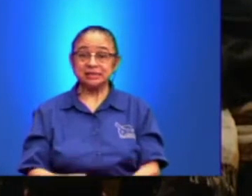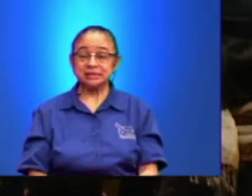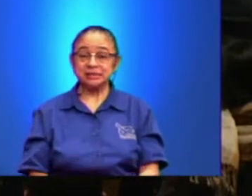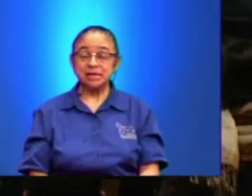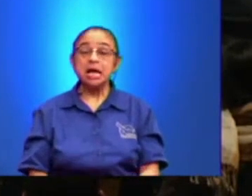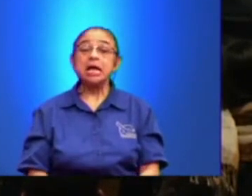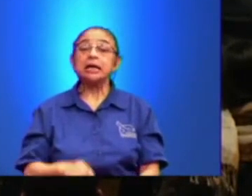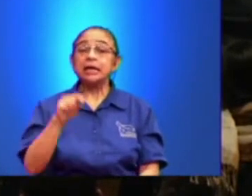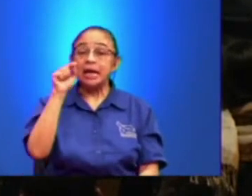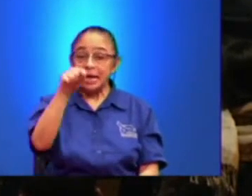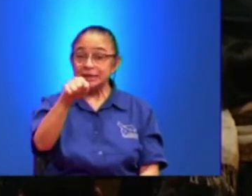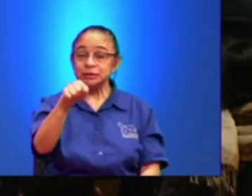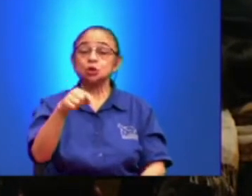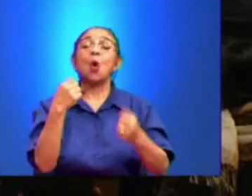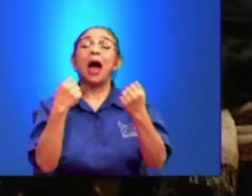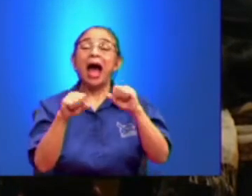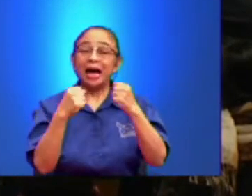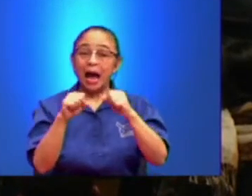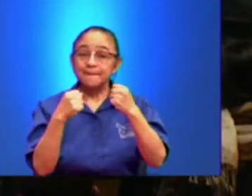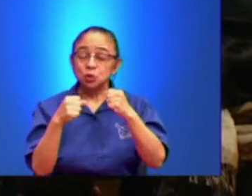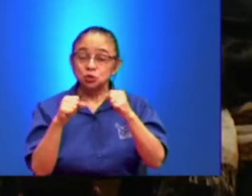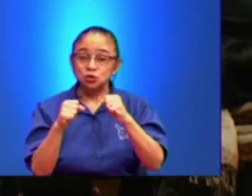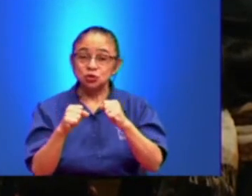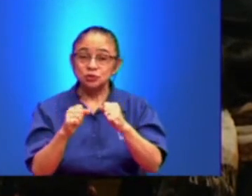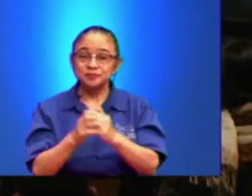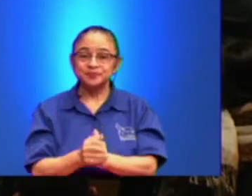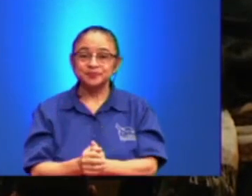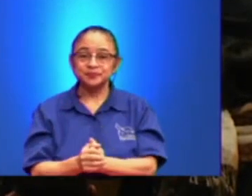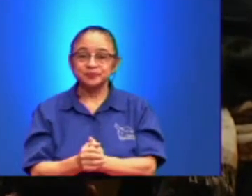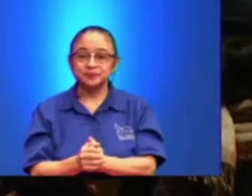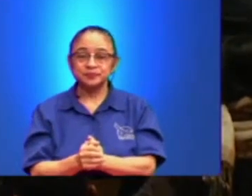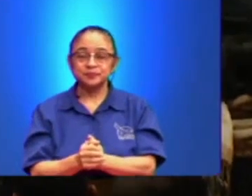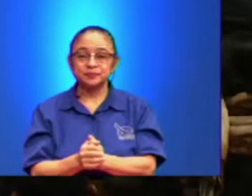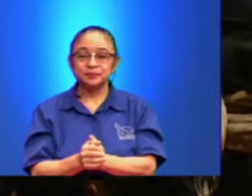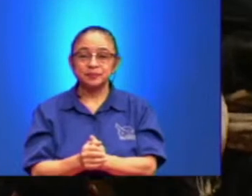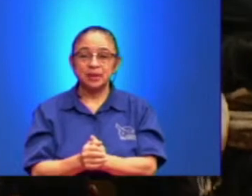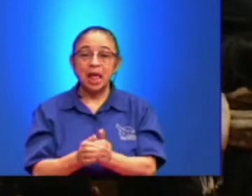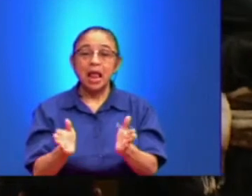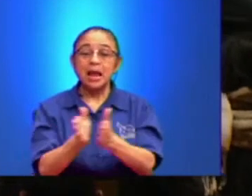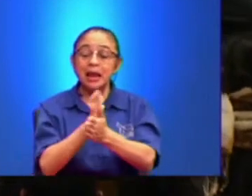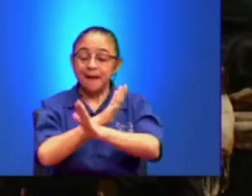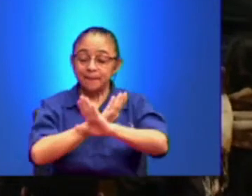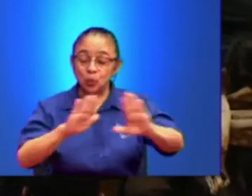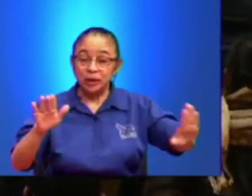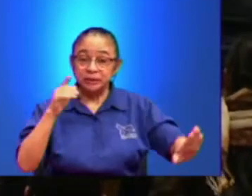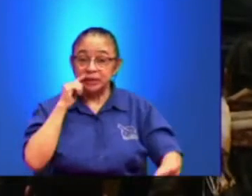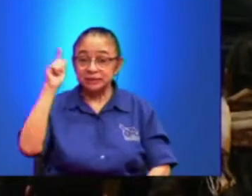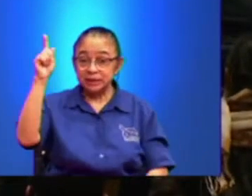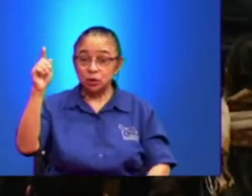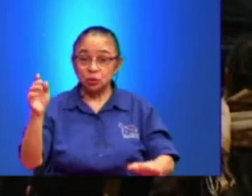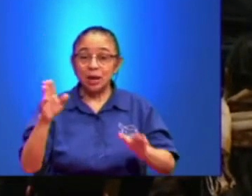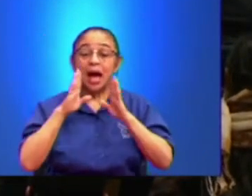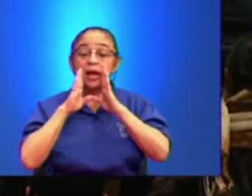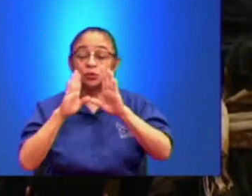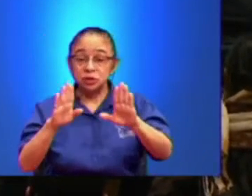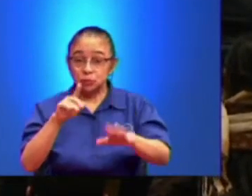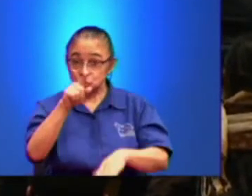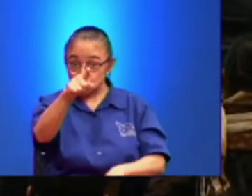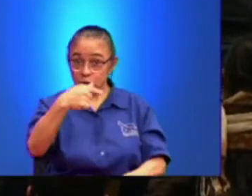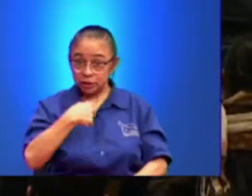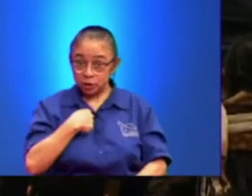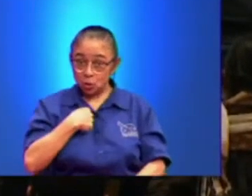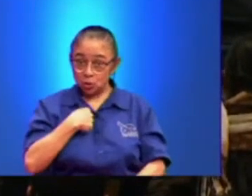que esto hagáis mi muerte anuncia es te conviertes en un